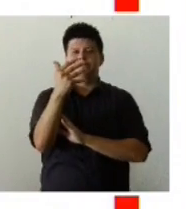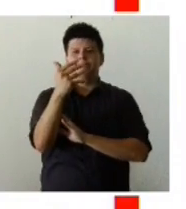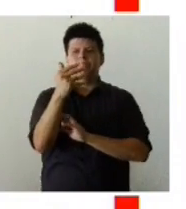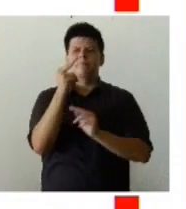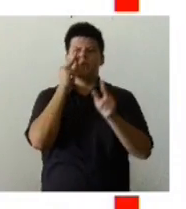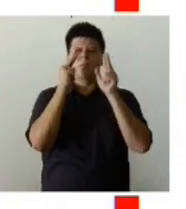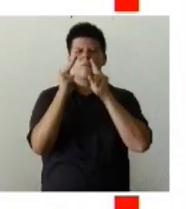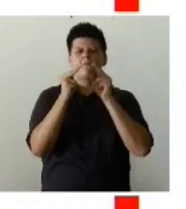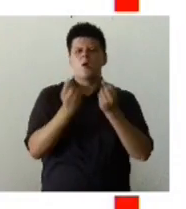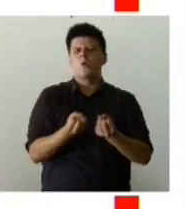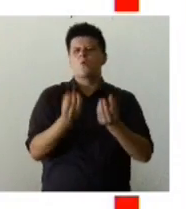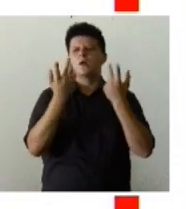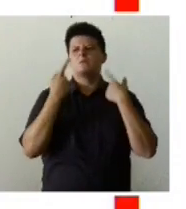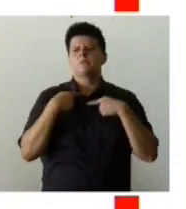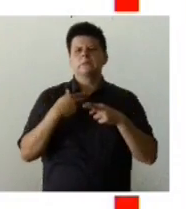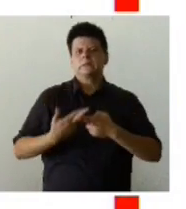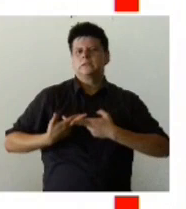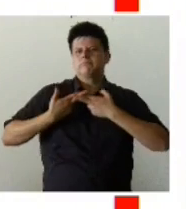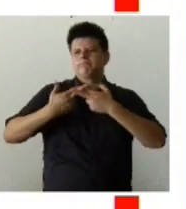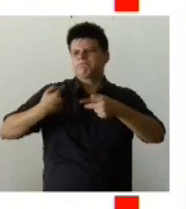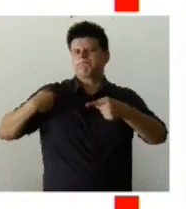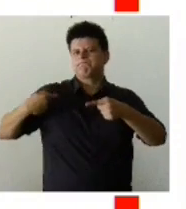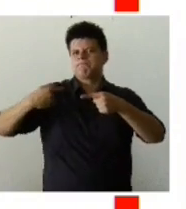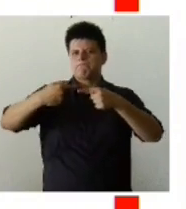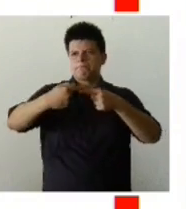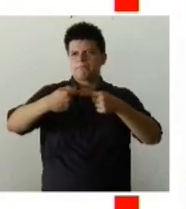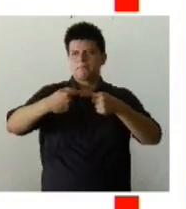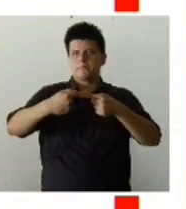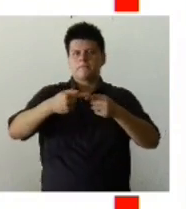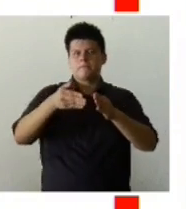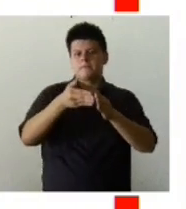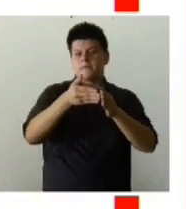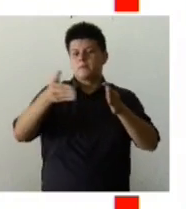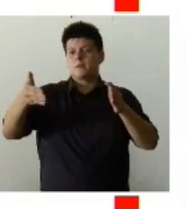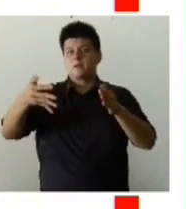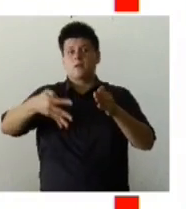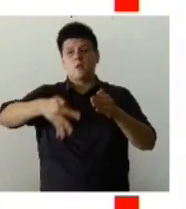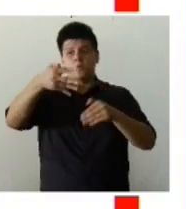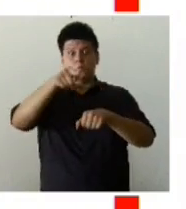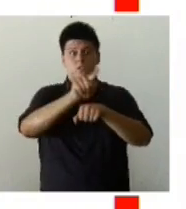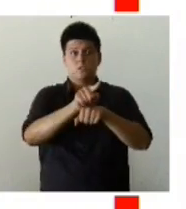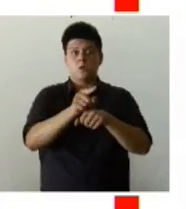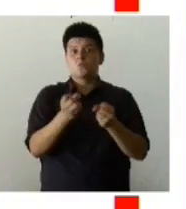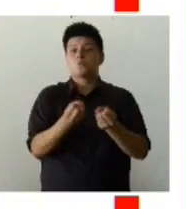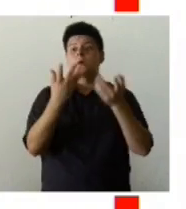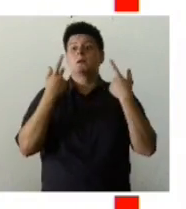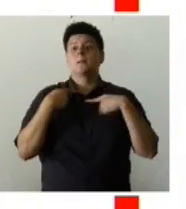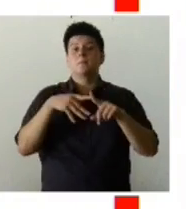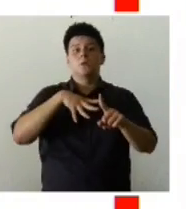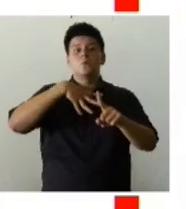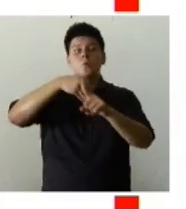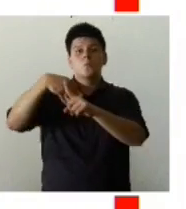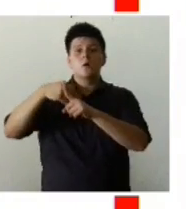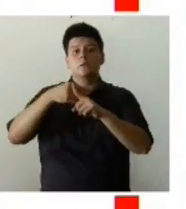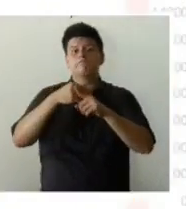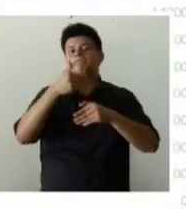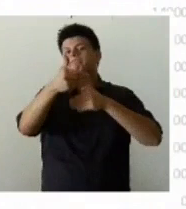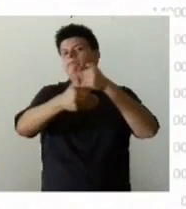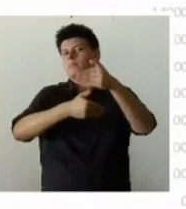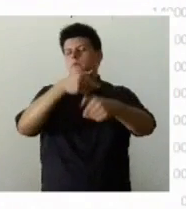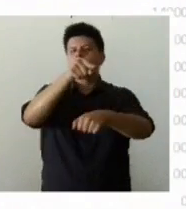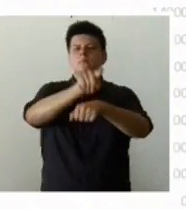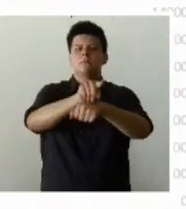Esa es la incidencia acumulada, el número de pacientes que se han infectado conforme avanzan los